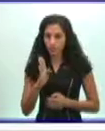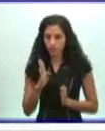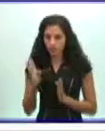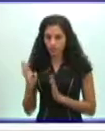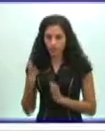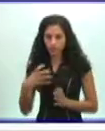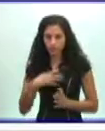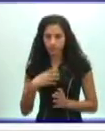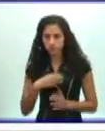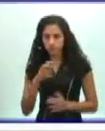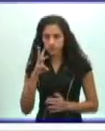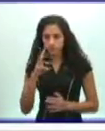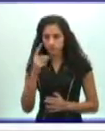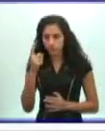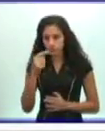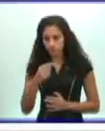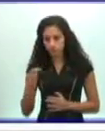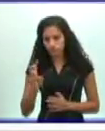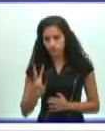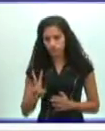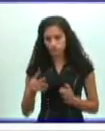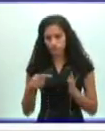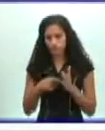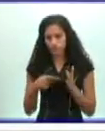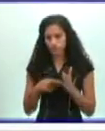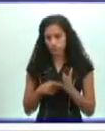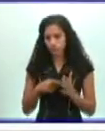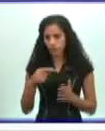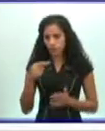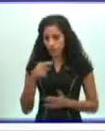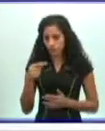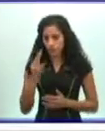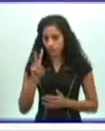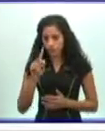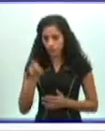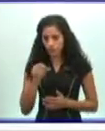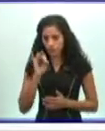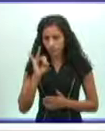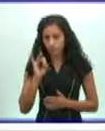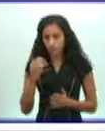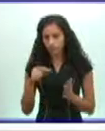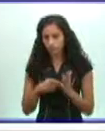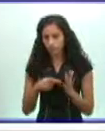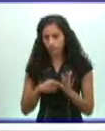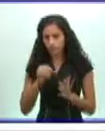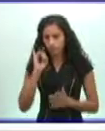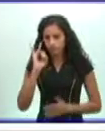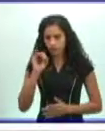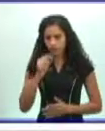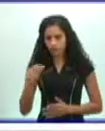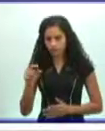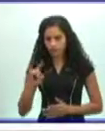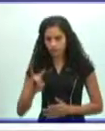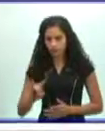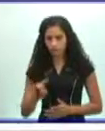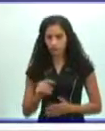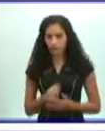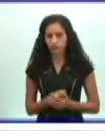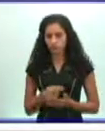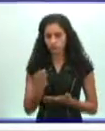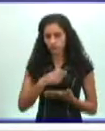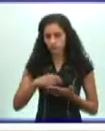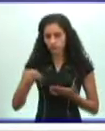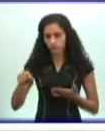3 enteros 1/3 por menos 2,7 por 7 novenos. Toma